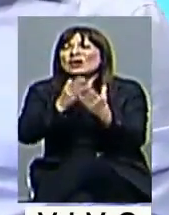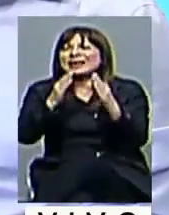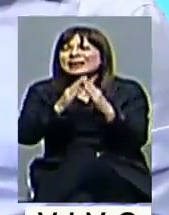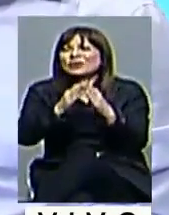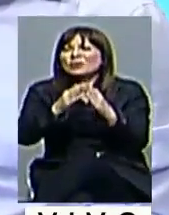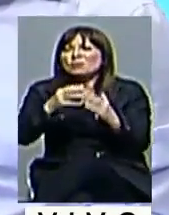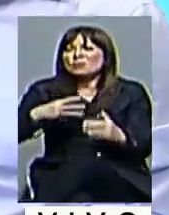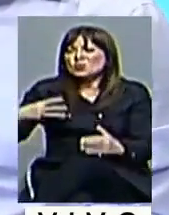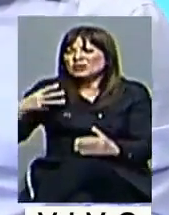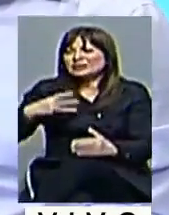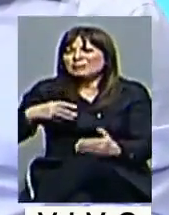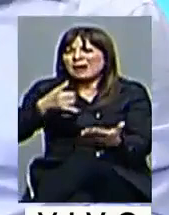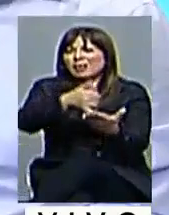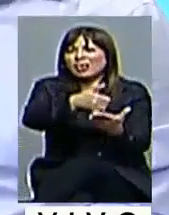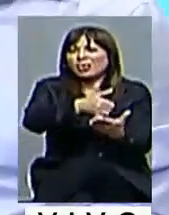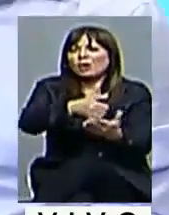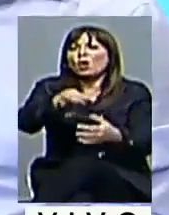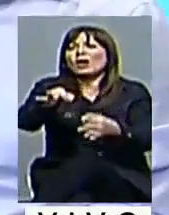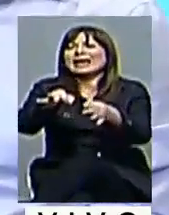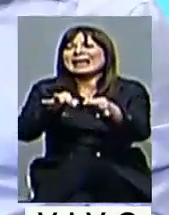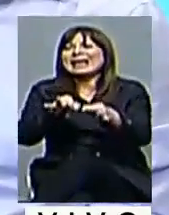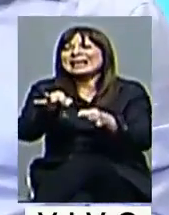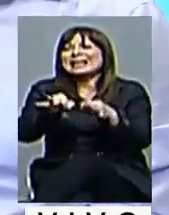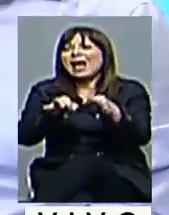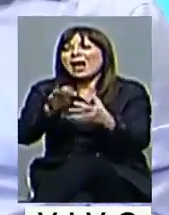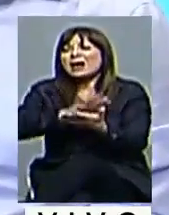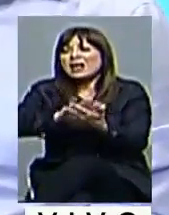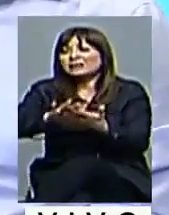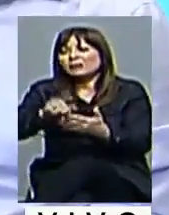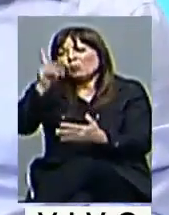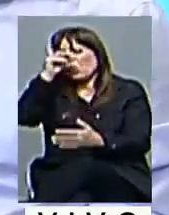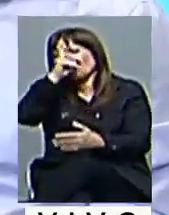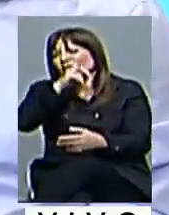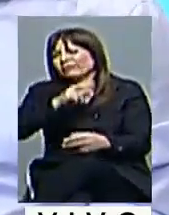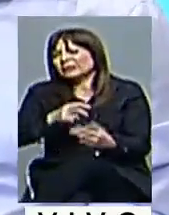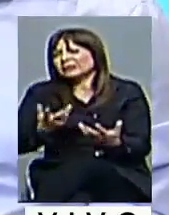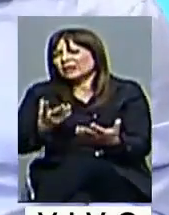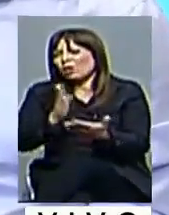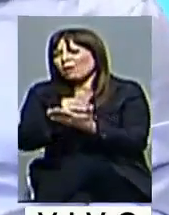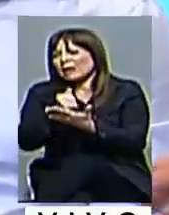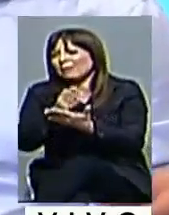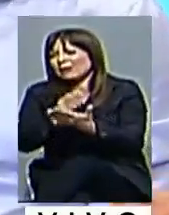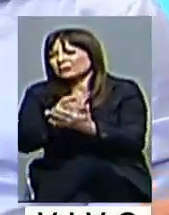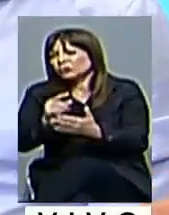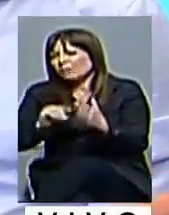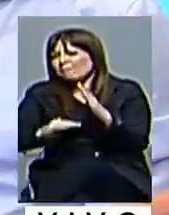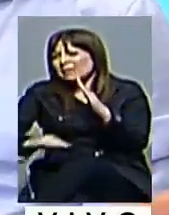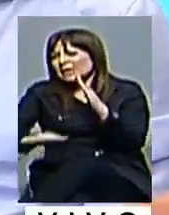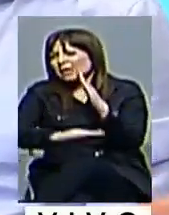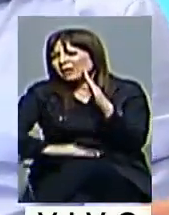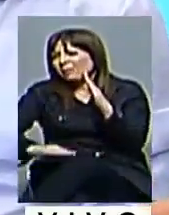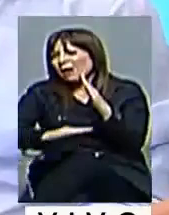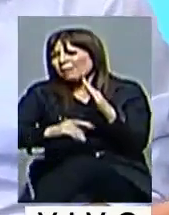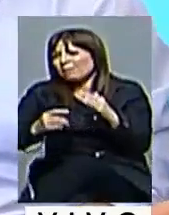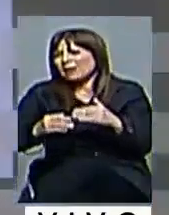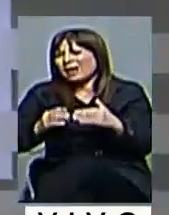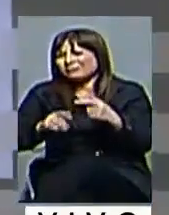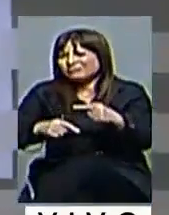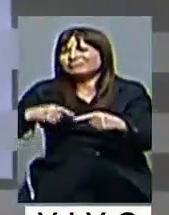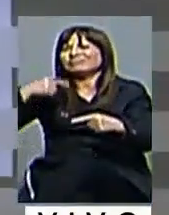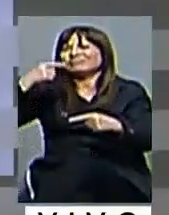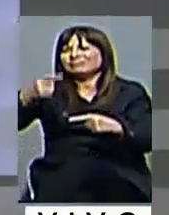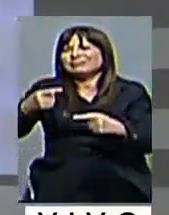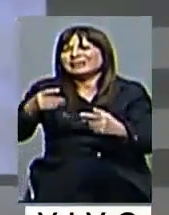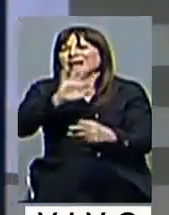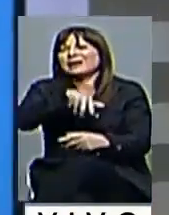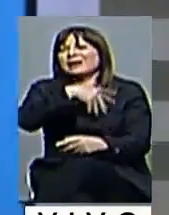vulnerable, por mucho que ingeniería sea gratis, es muy difícil que tenga la preparación mínima para pasar los ramos de primer año. No, y además que no pasa solo por las notas,